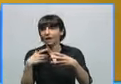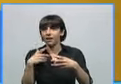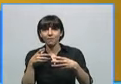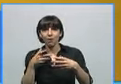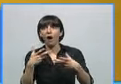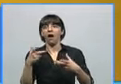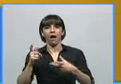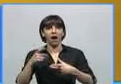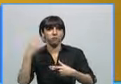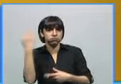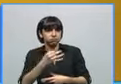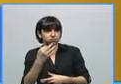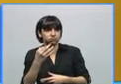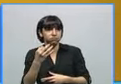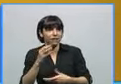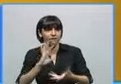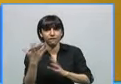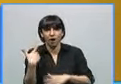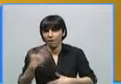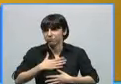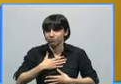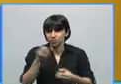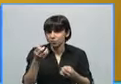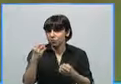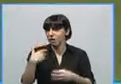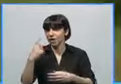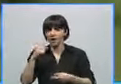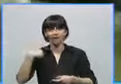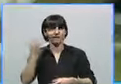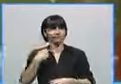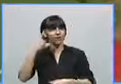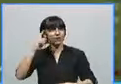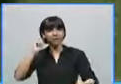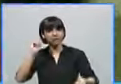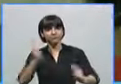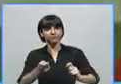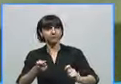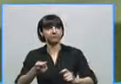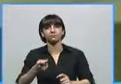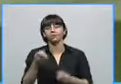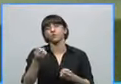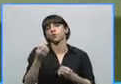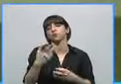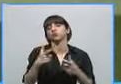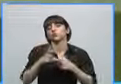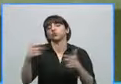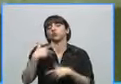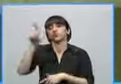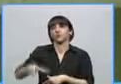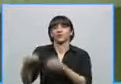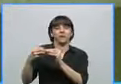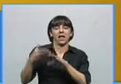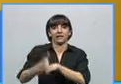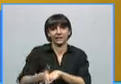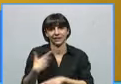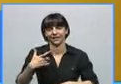bueno tuvimos la la inteligencia esa de poder cambiar y por suerte entró para abrir el partido Sí la verdad que muy satisfechos